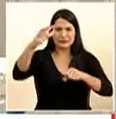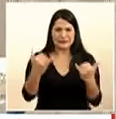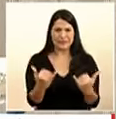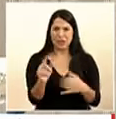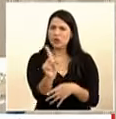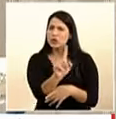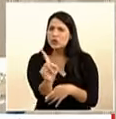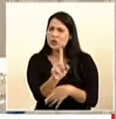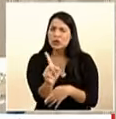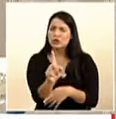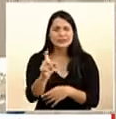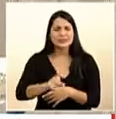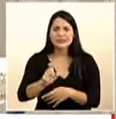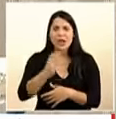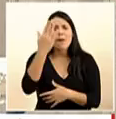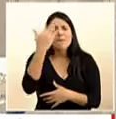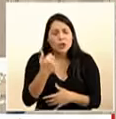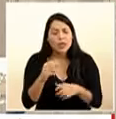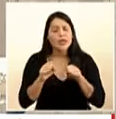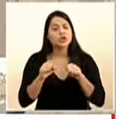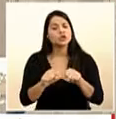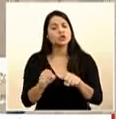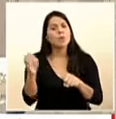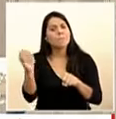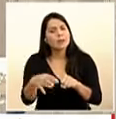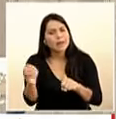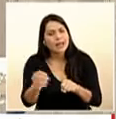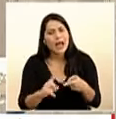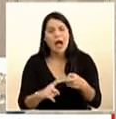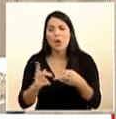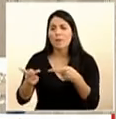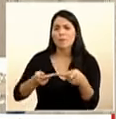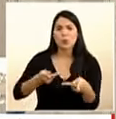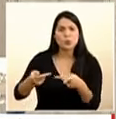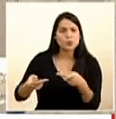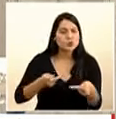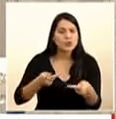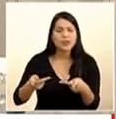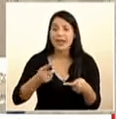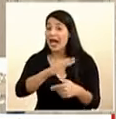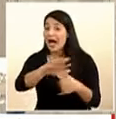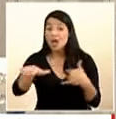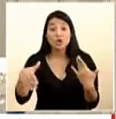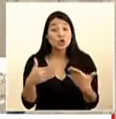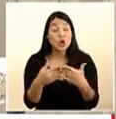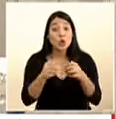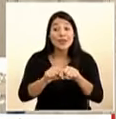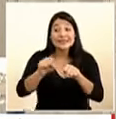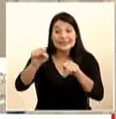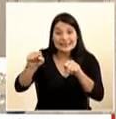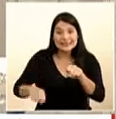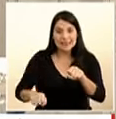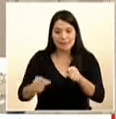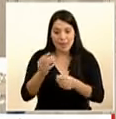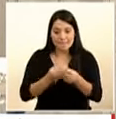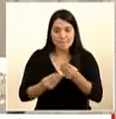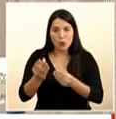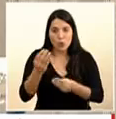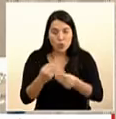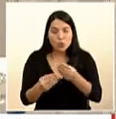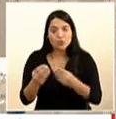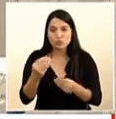supermercados abastecedores todo el sistema de abastecimiento de detalle en las comunidades